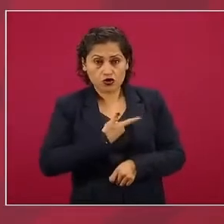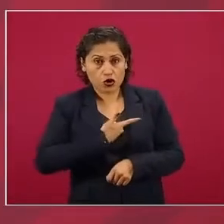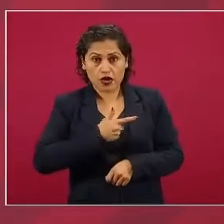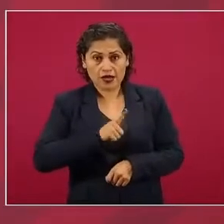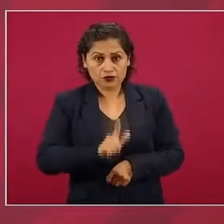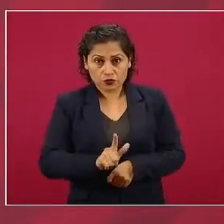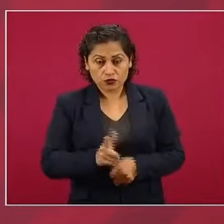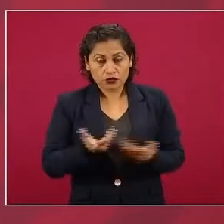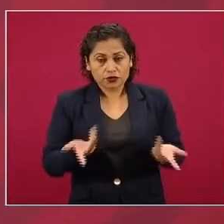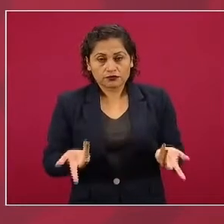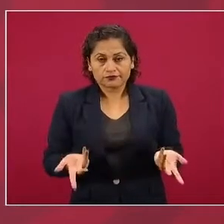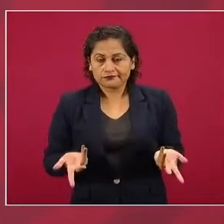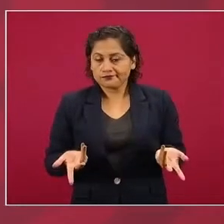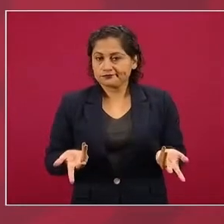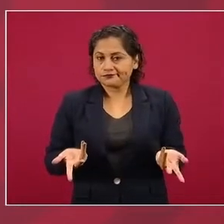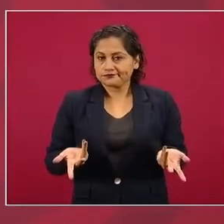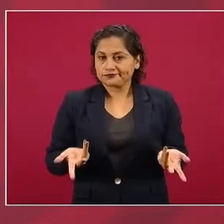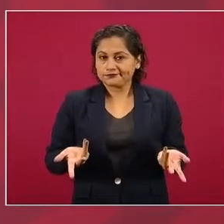lo de las